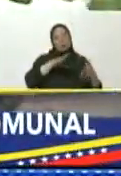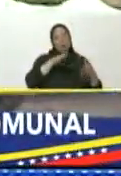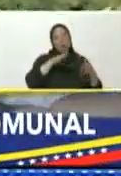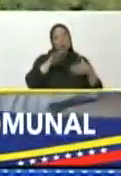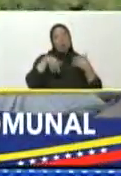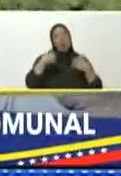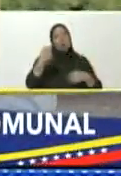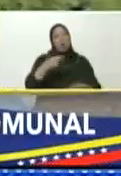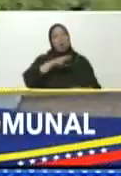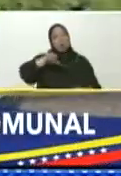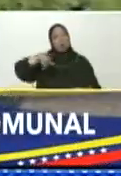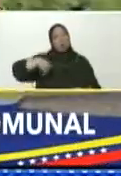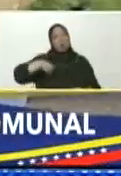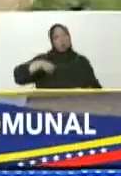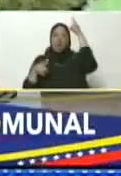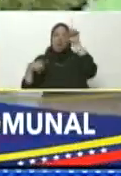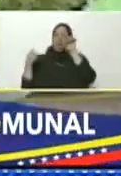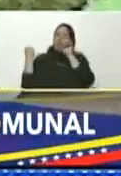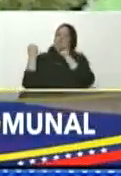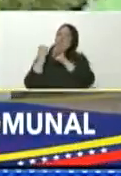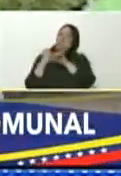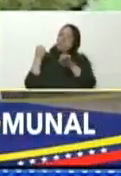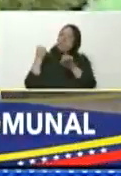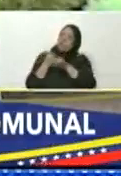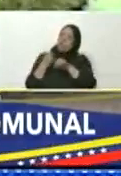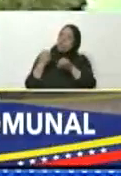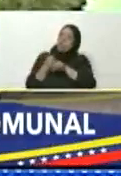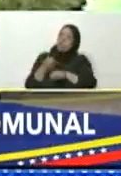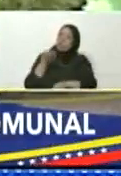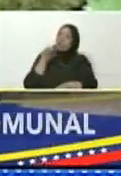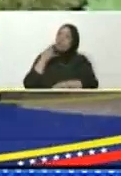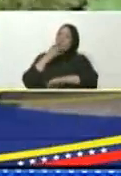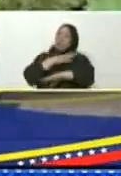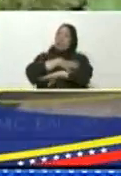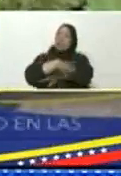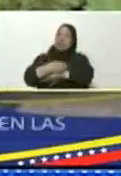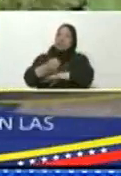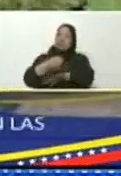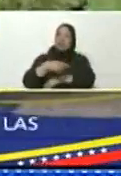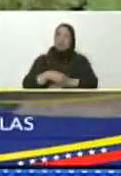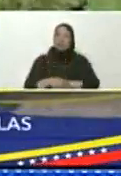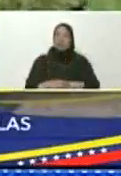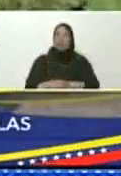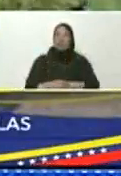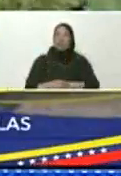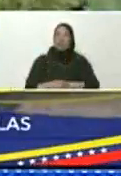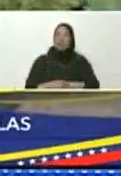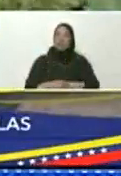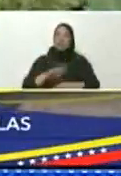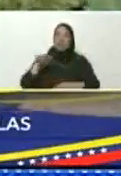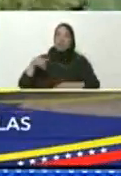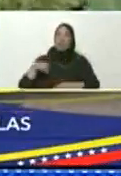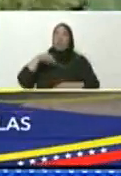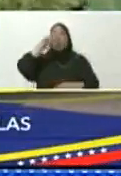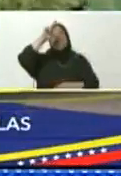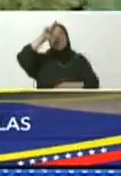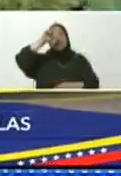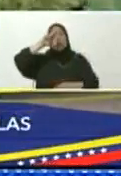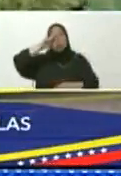Y luego nuestro comandante se nos fue. Su ejemplo y nuestro juramento ante él, que lo cumplimos diariamente.